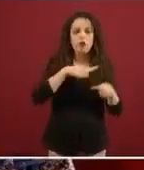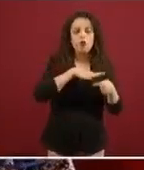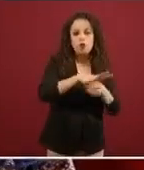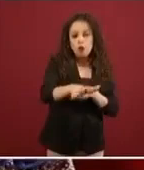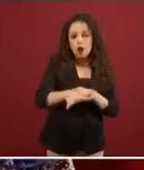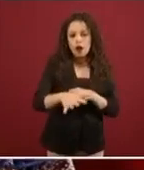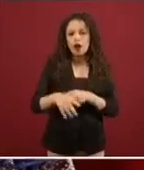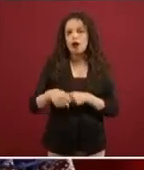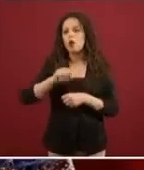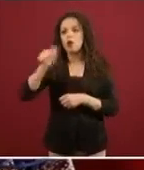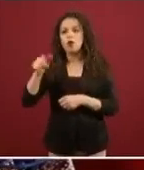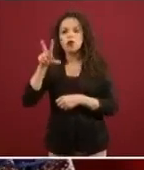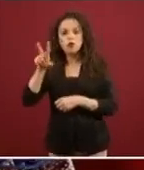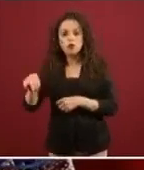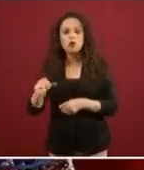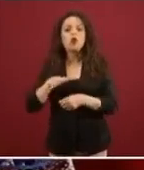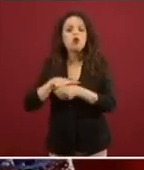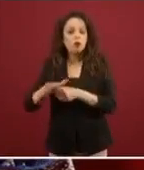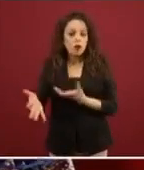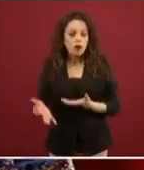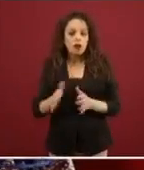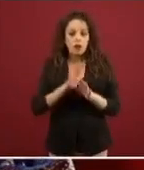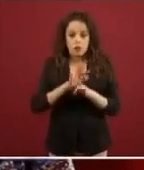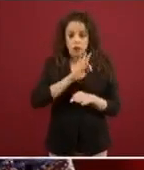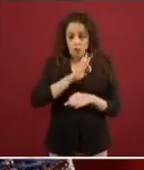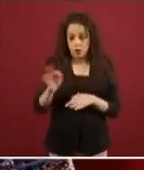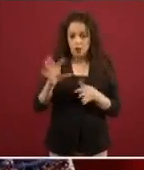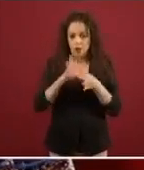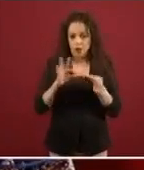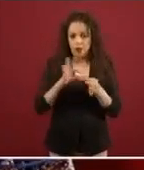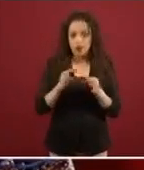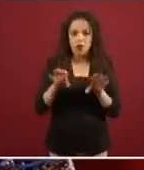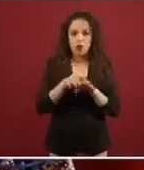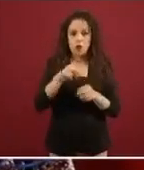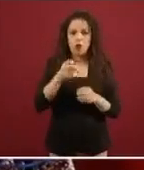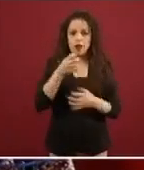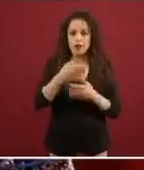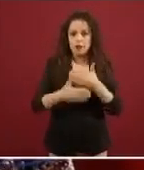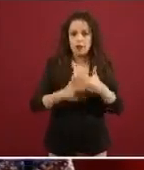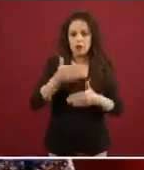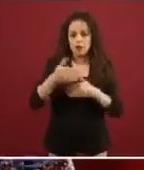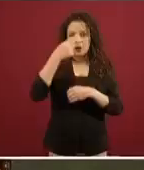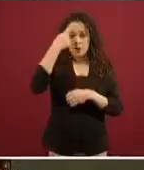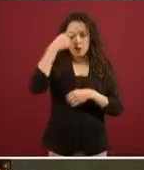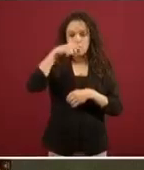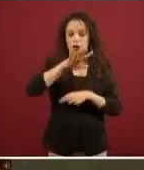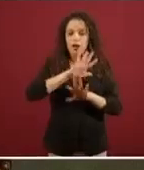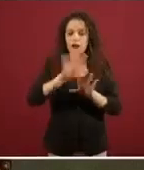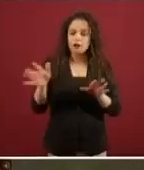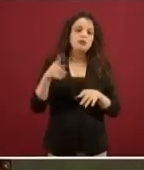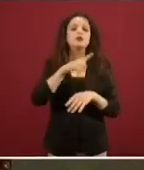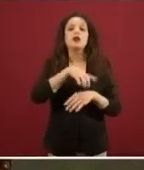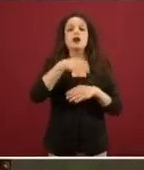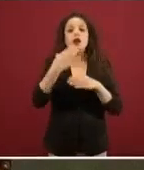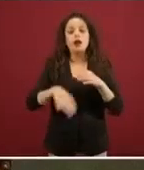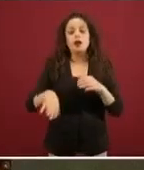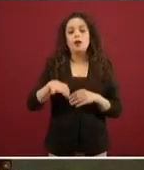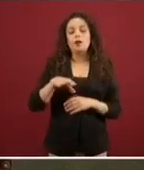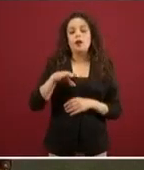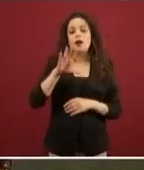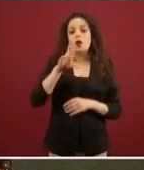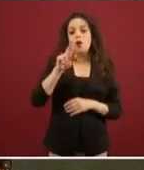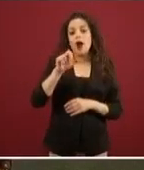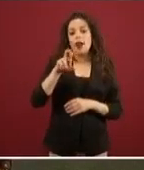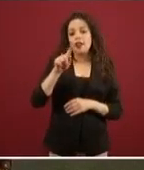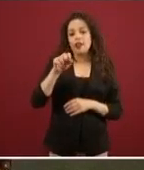puede hacer el favor de comentarnos cómo va a ser este proceso para levantar esta cuarentena. Muchas gracias. Con gusto. No es que no se haya entendido muy bien, es que no